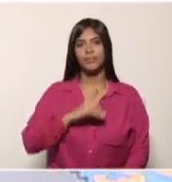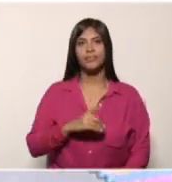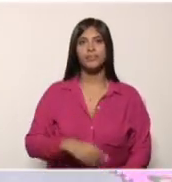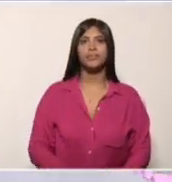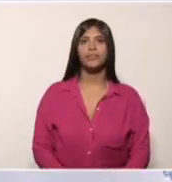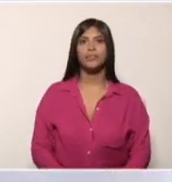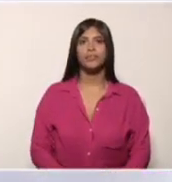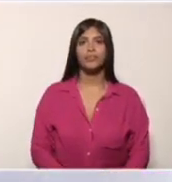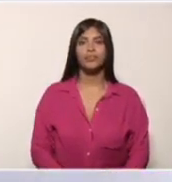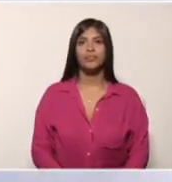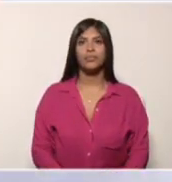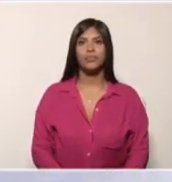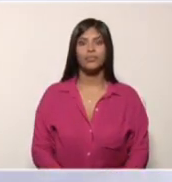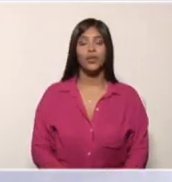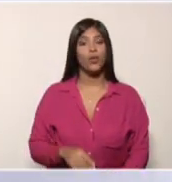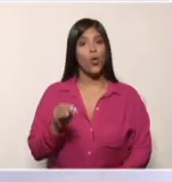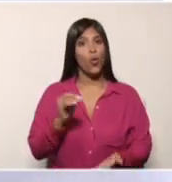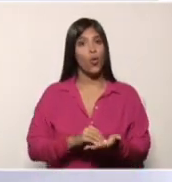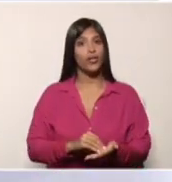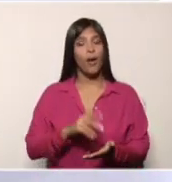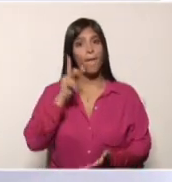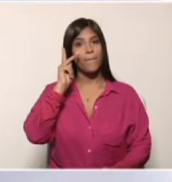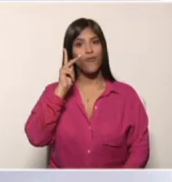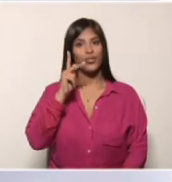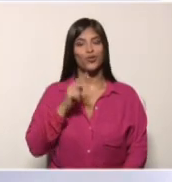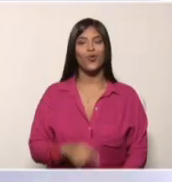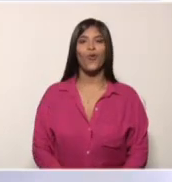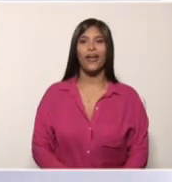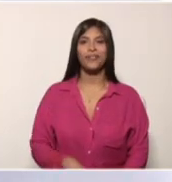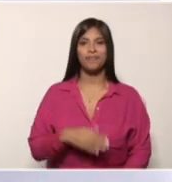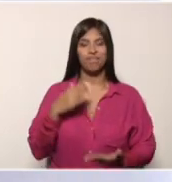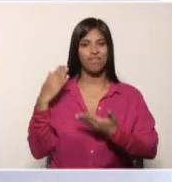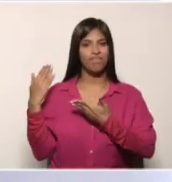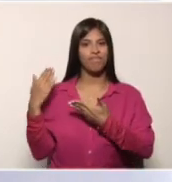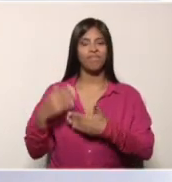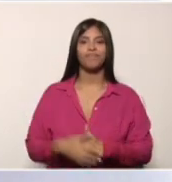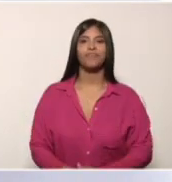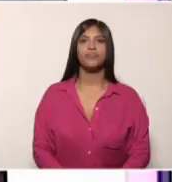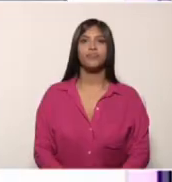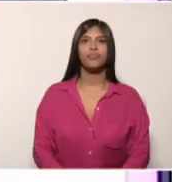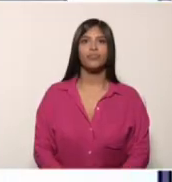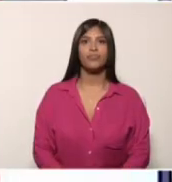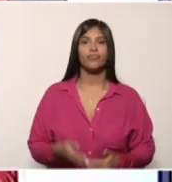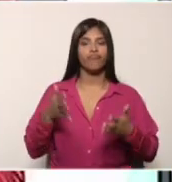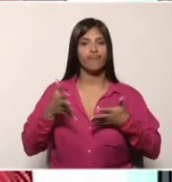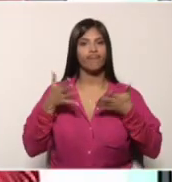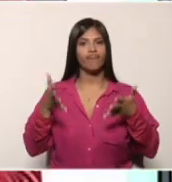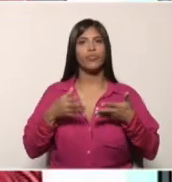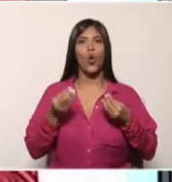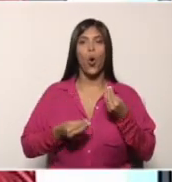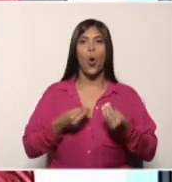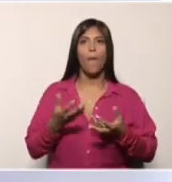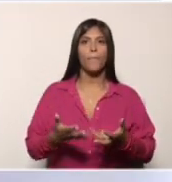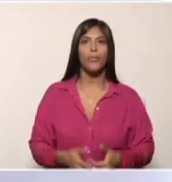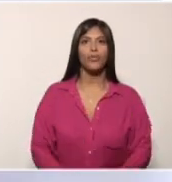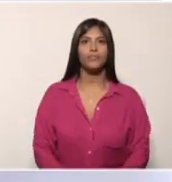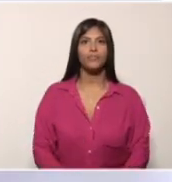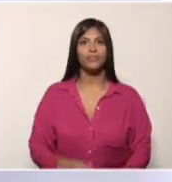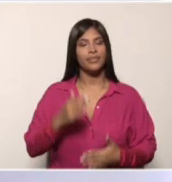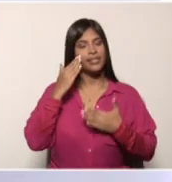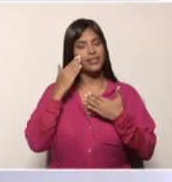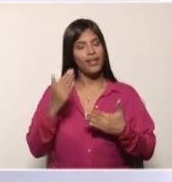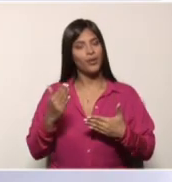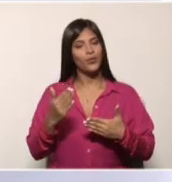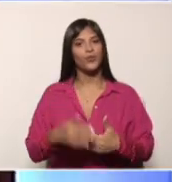con discapacidades, así que nuevamente estoy con la profesora Whitney Testa para escuchar cuáles son sus recomendaciones y orientaciones para todos en casa. Profe. Un saludo para